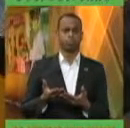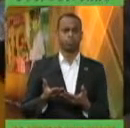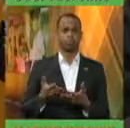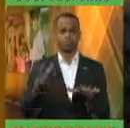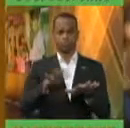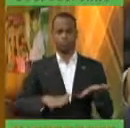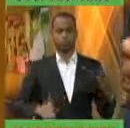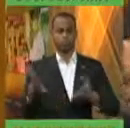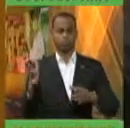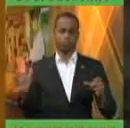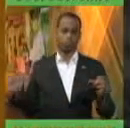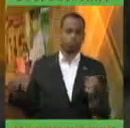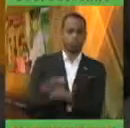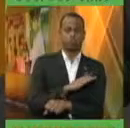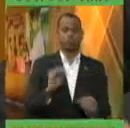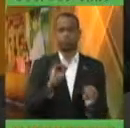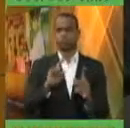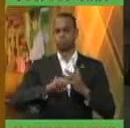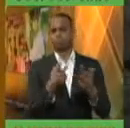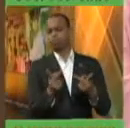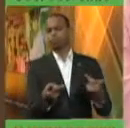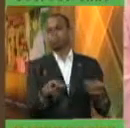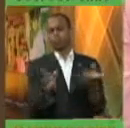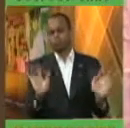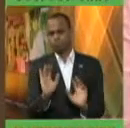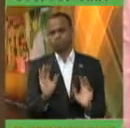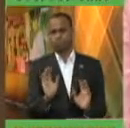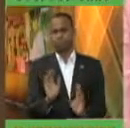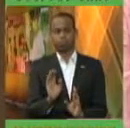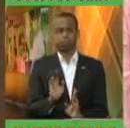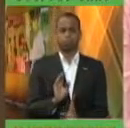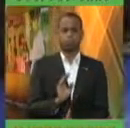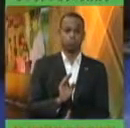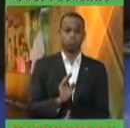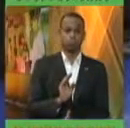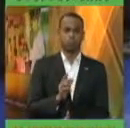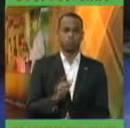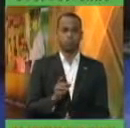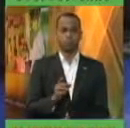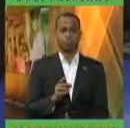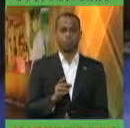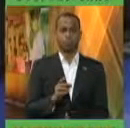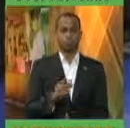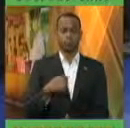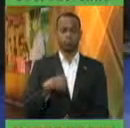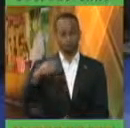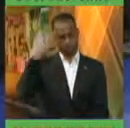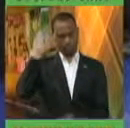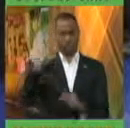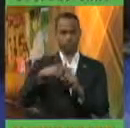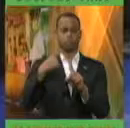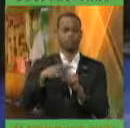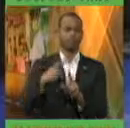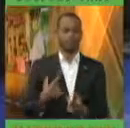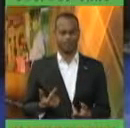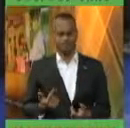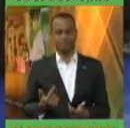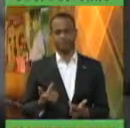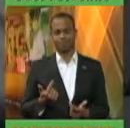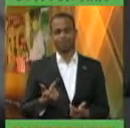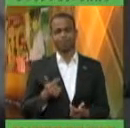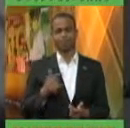pero de un caso pero voy a empezar por el obama inicial dios soy un optimista / del día